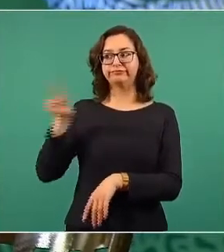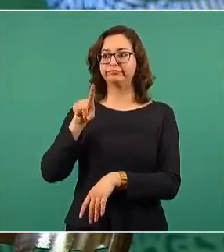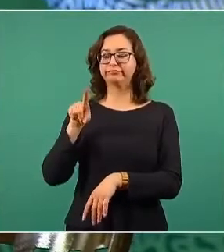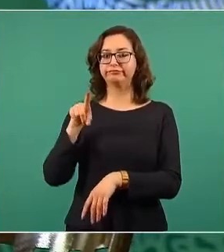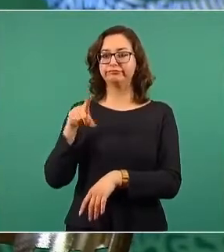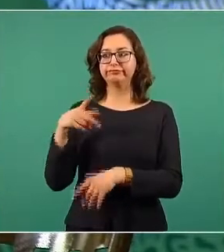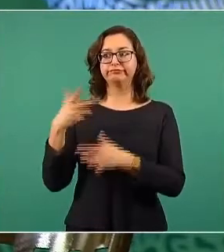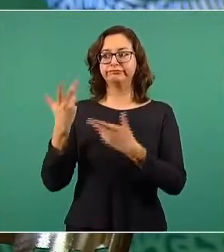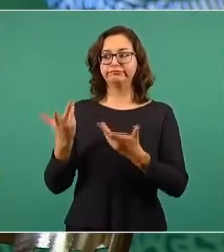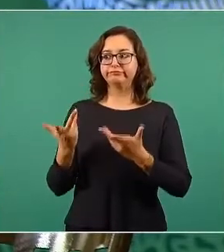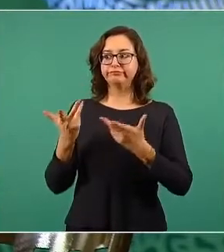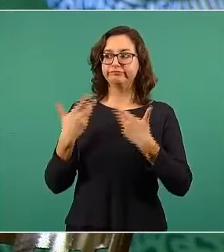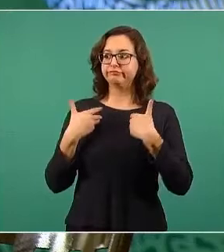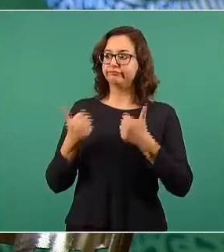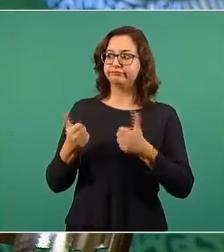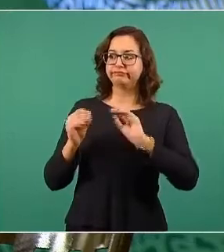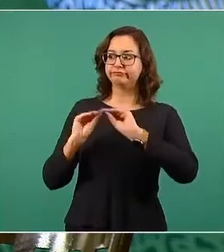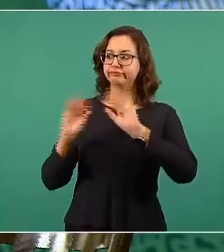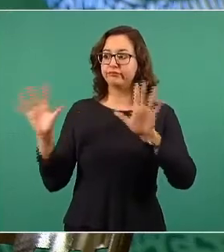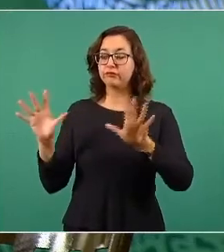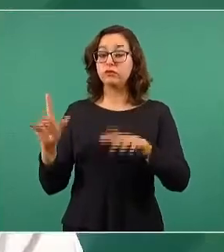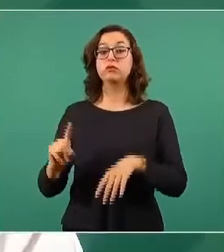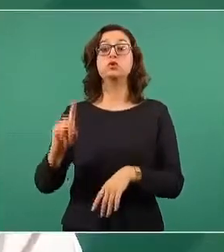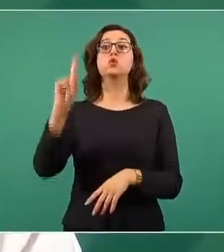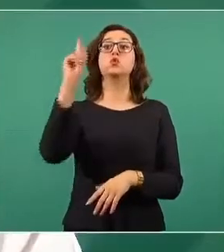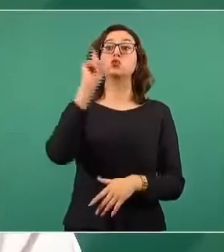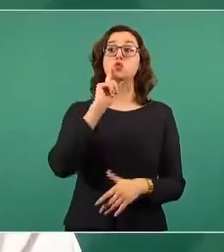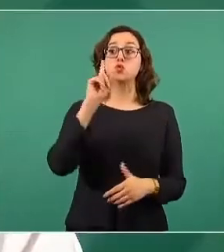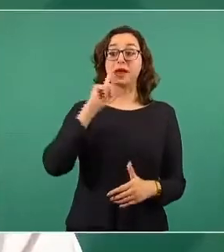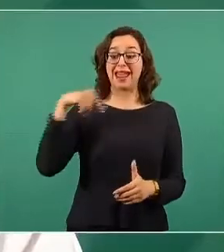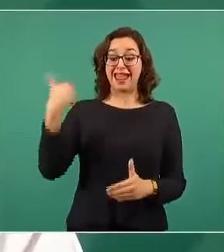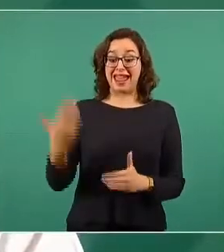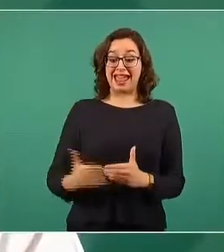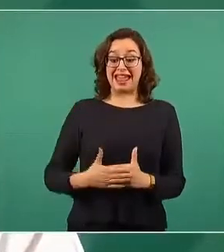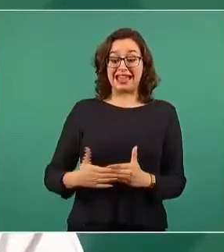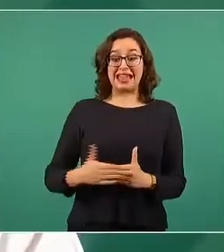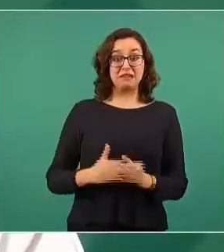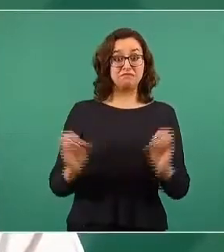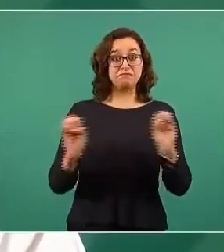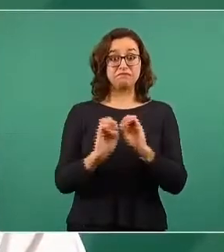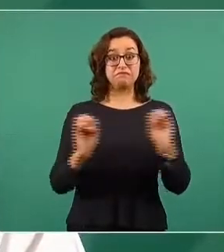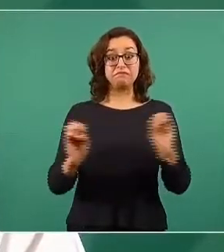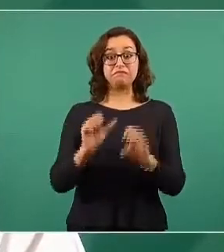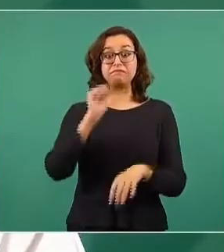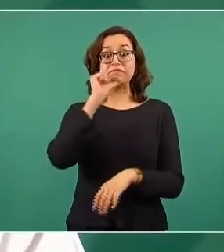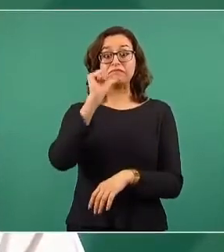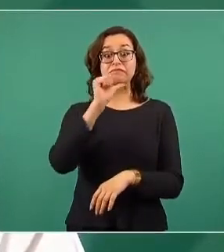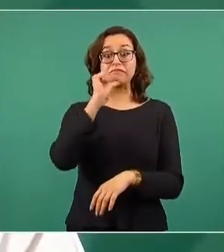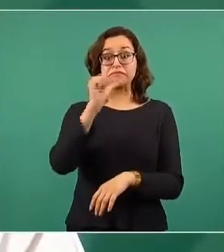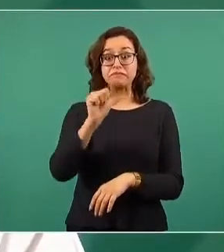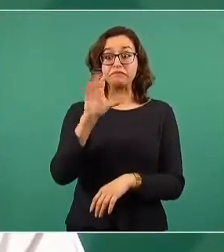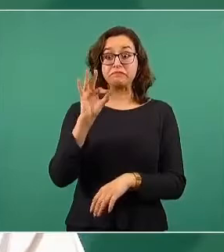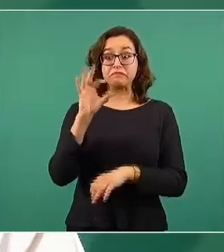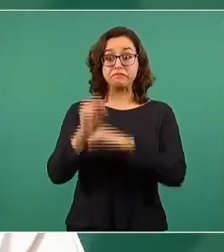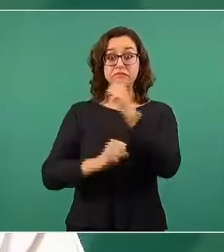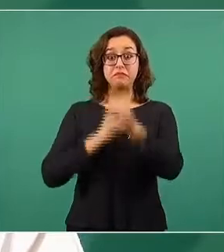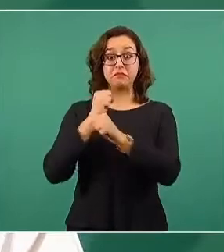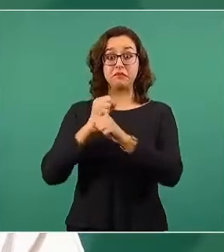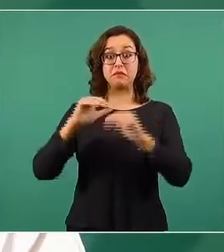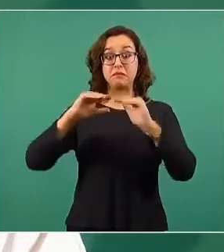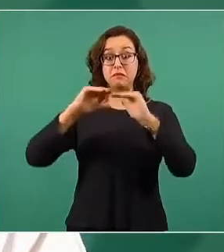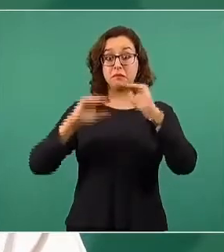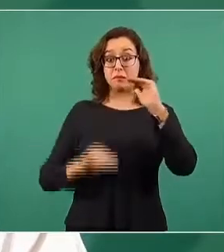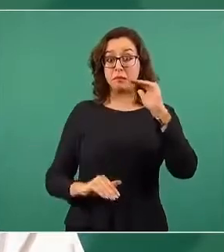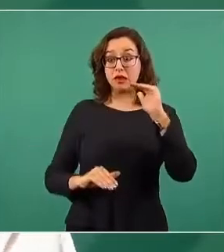la vacunación a mujeres que no estén embarazadas y tengan menos de 40 años.